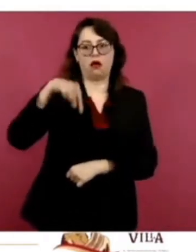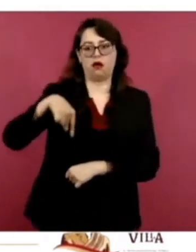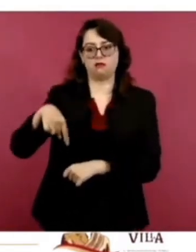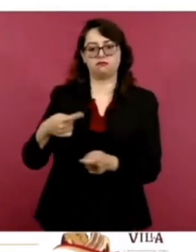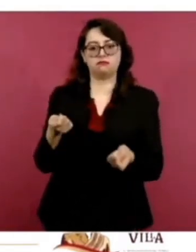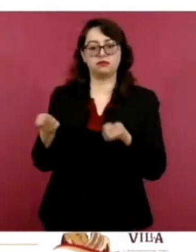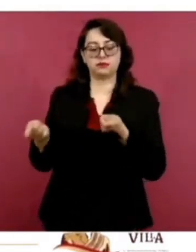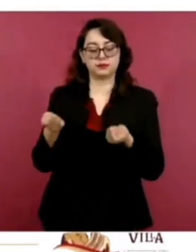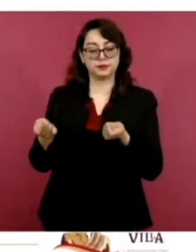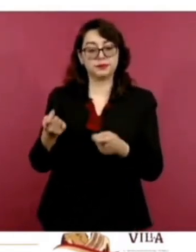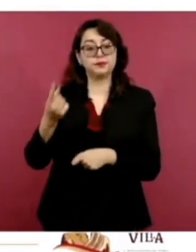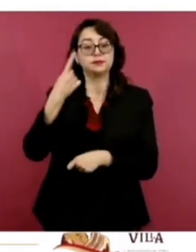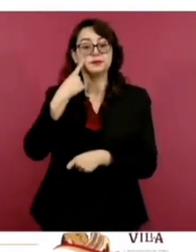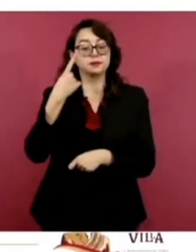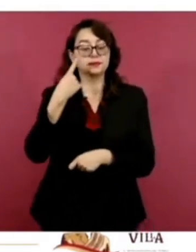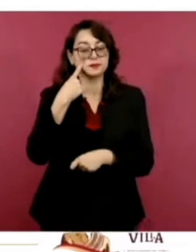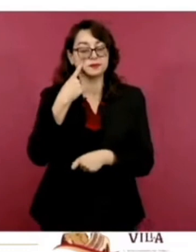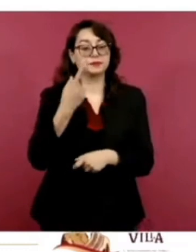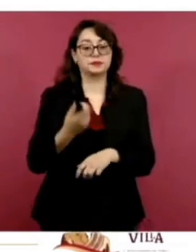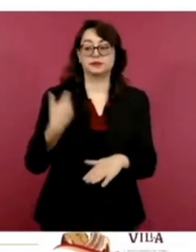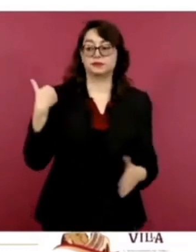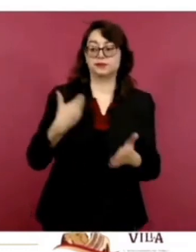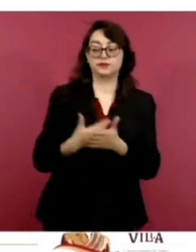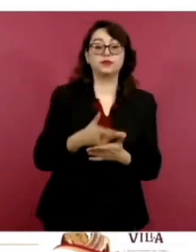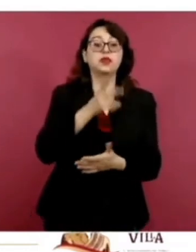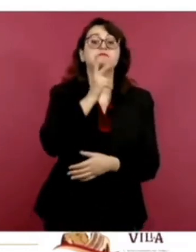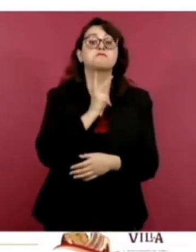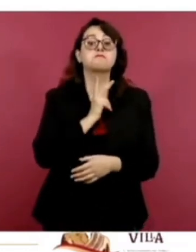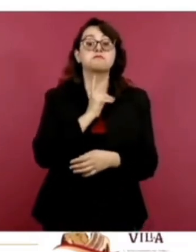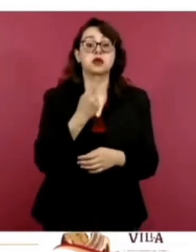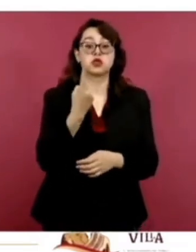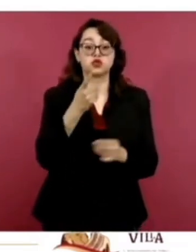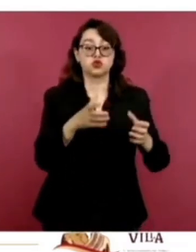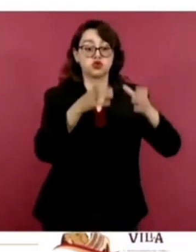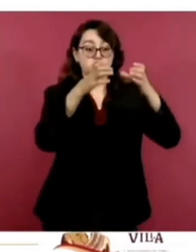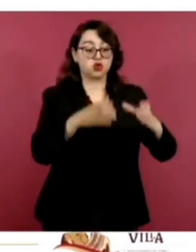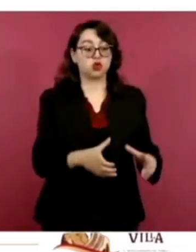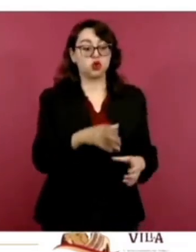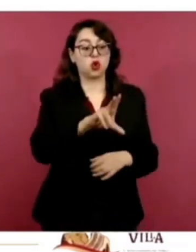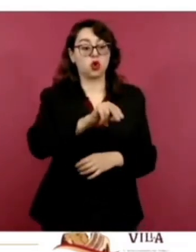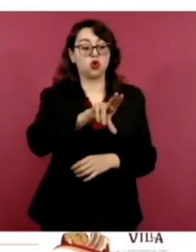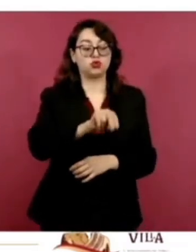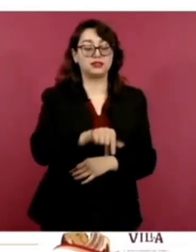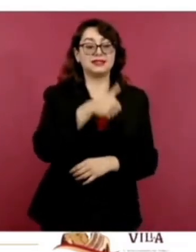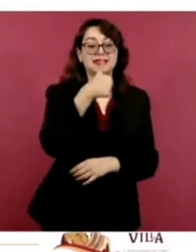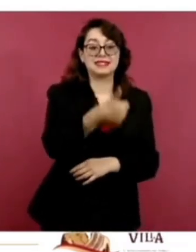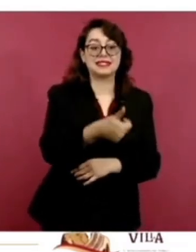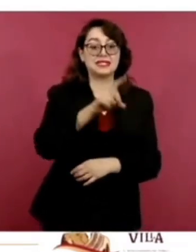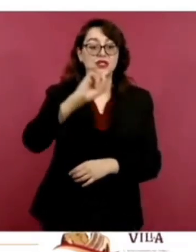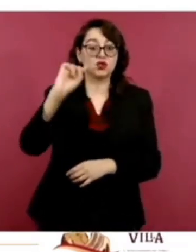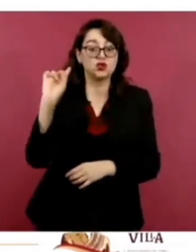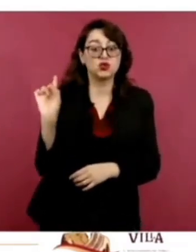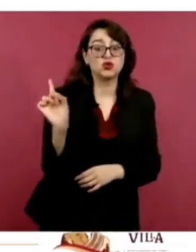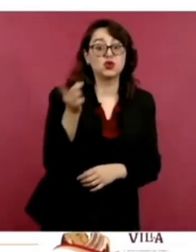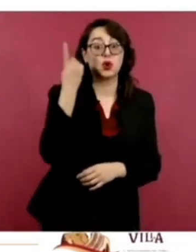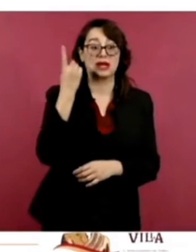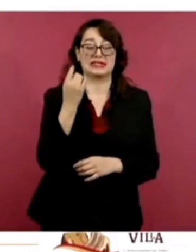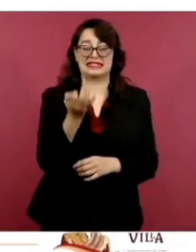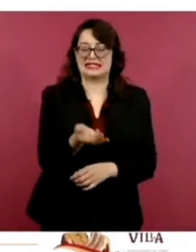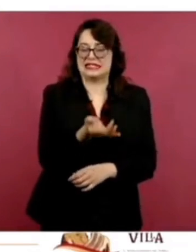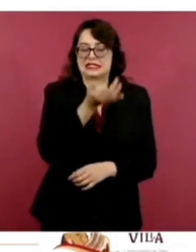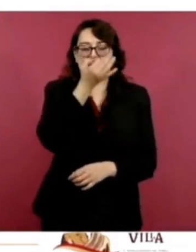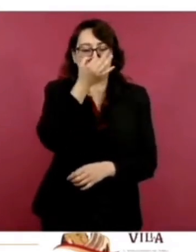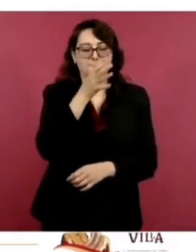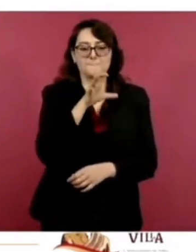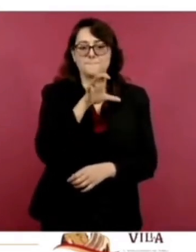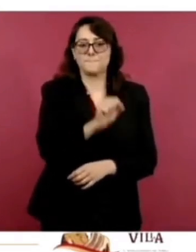de petróleo ochenta y seis dólares con 86 centavos de dólar ya Pegándole a los noventa